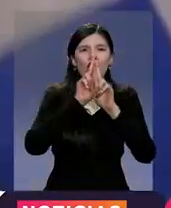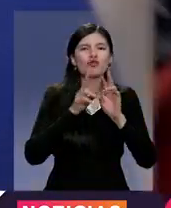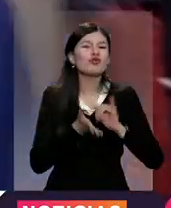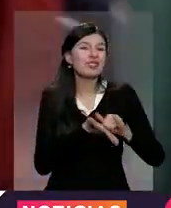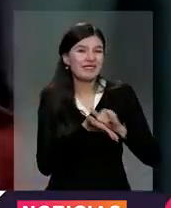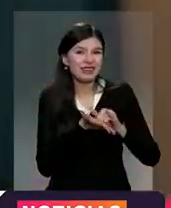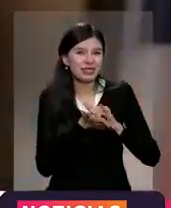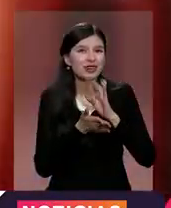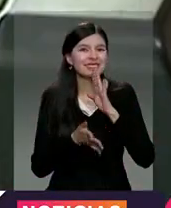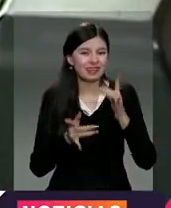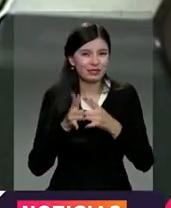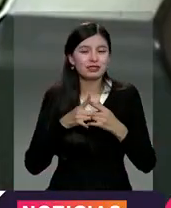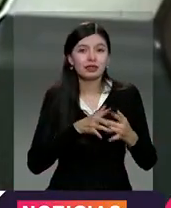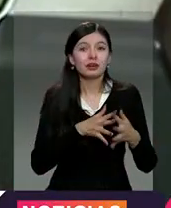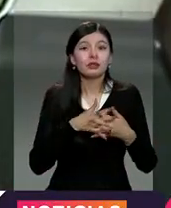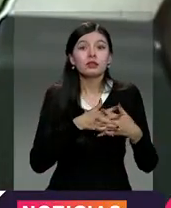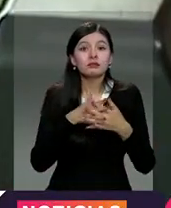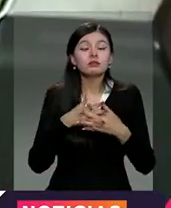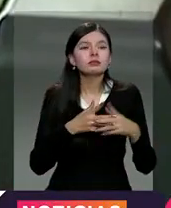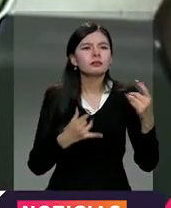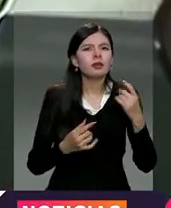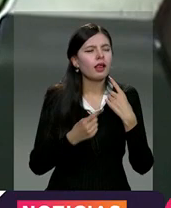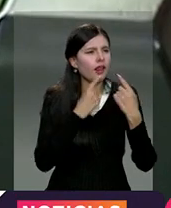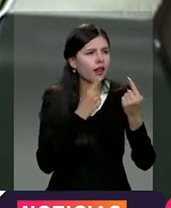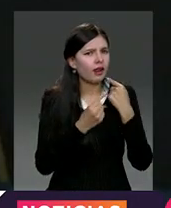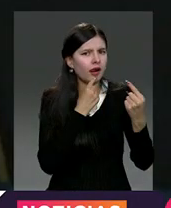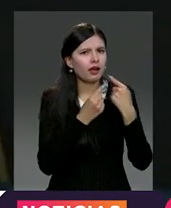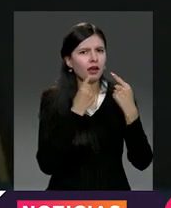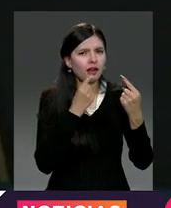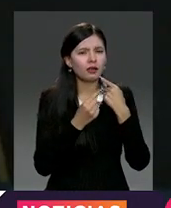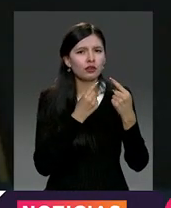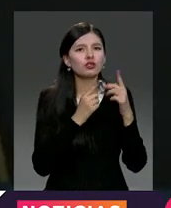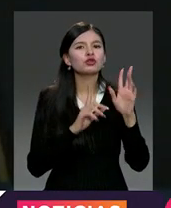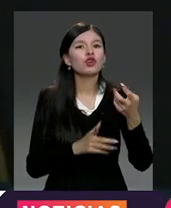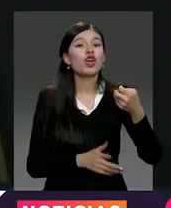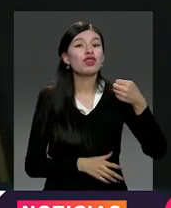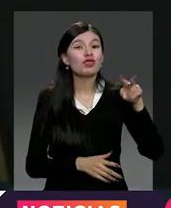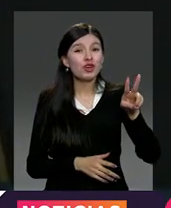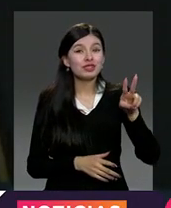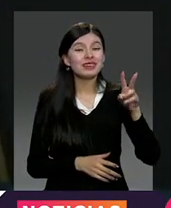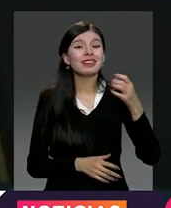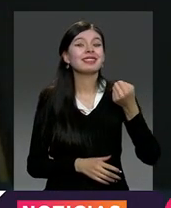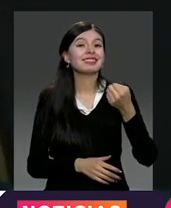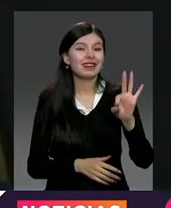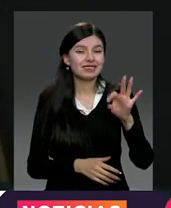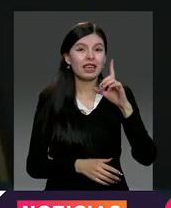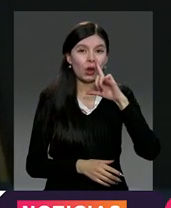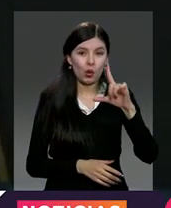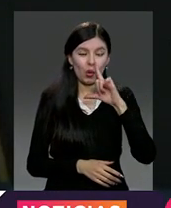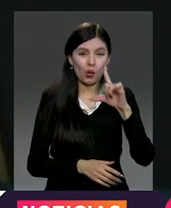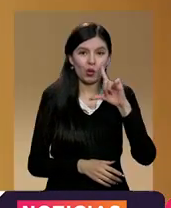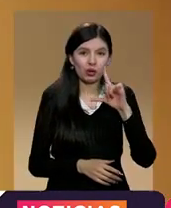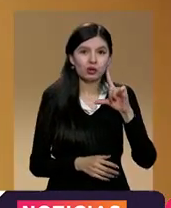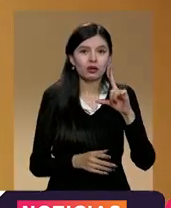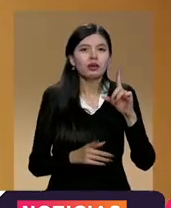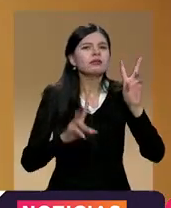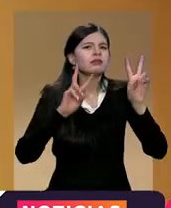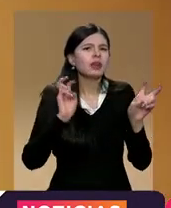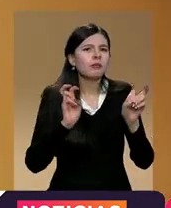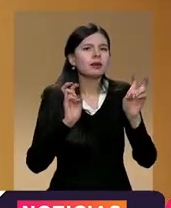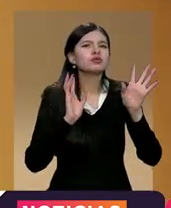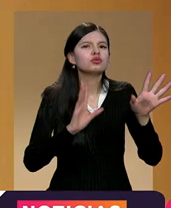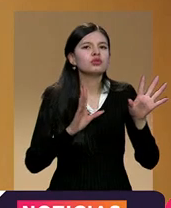adelantará encuentros bilaterales con delegaciones diplomáticas entre este 12 y 13 de julio. Los temas que abordará ante la ONU serán